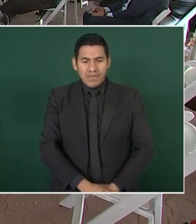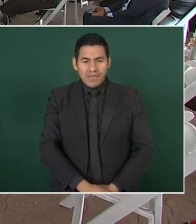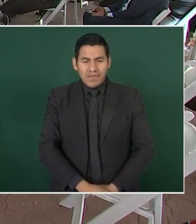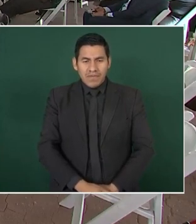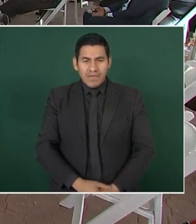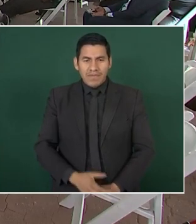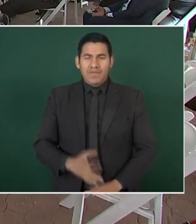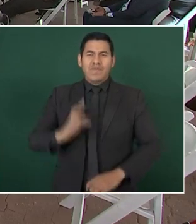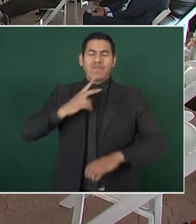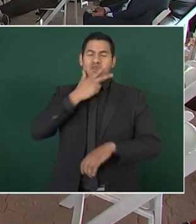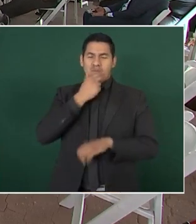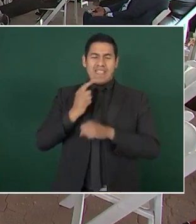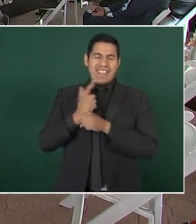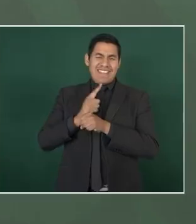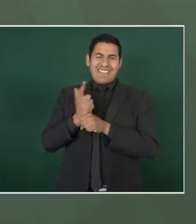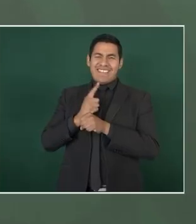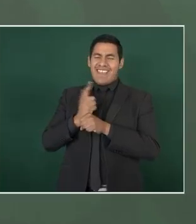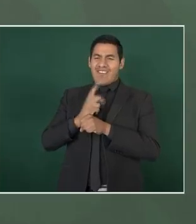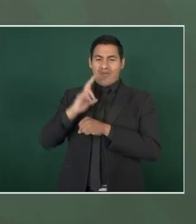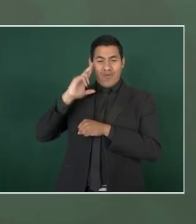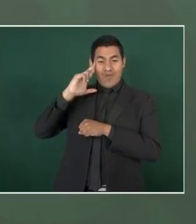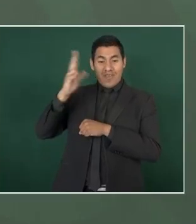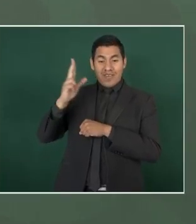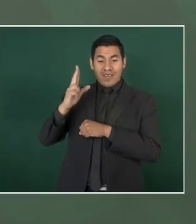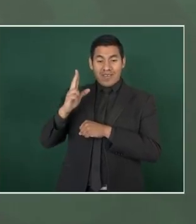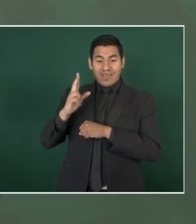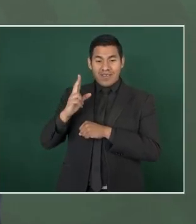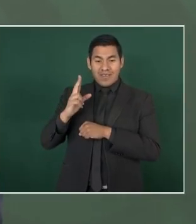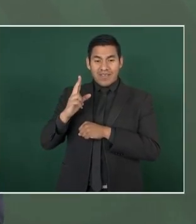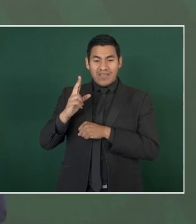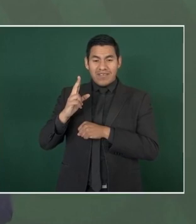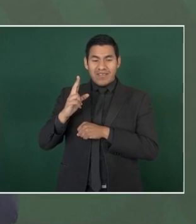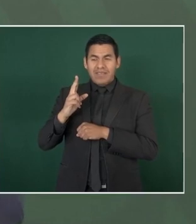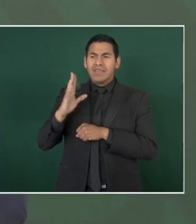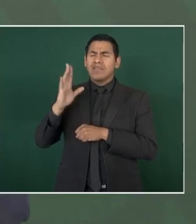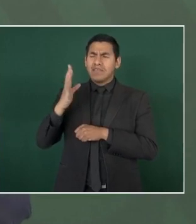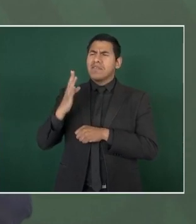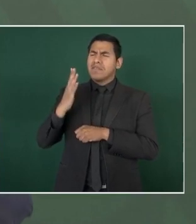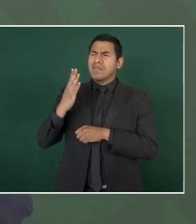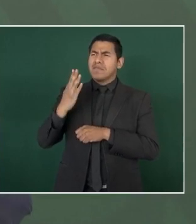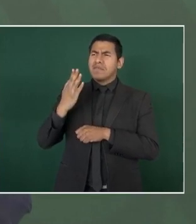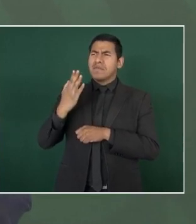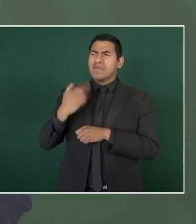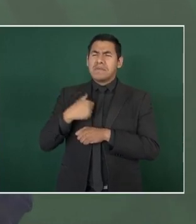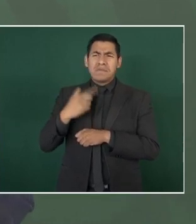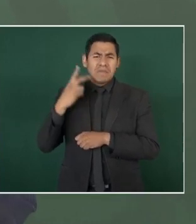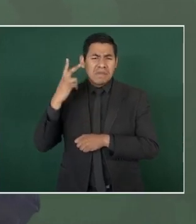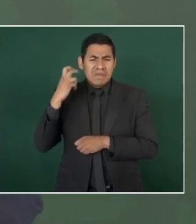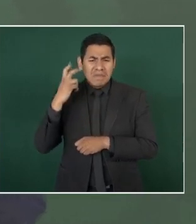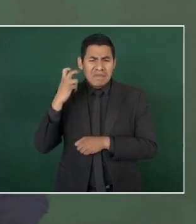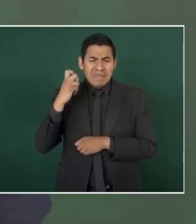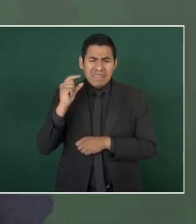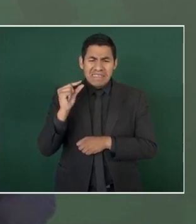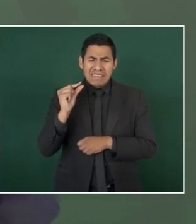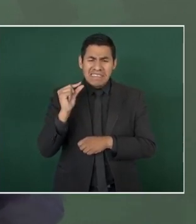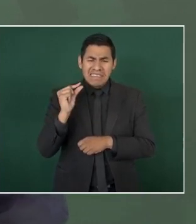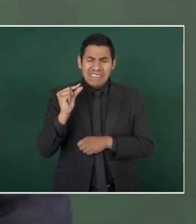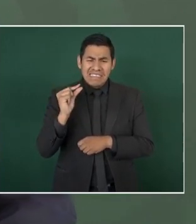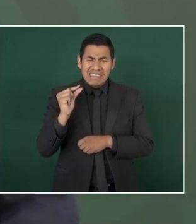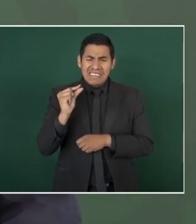Licenciado Bartlett. Sí, señor presidente, a sus órdenes. Aquí casi no nos están escuchando.